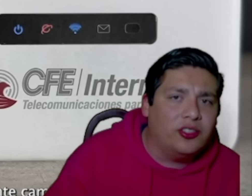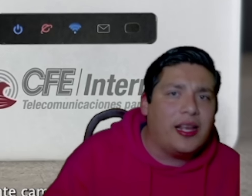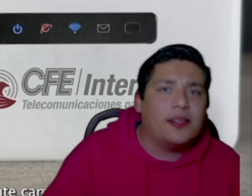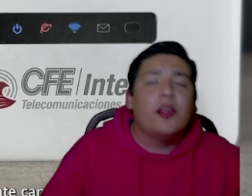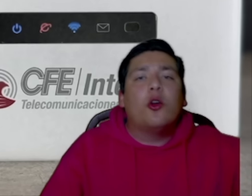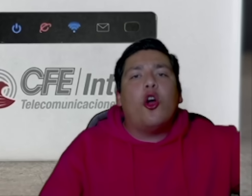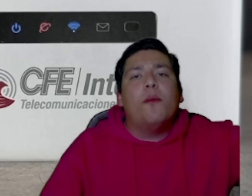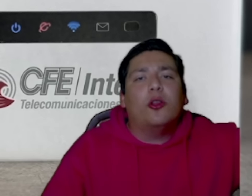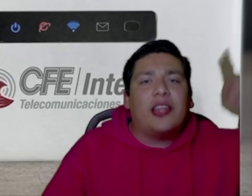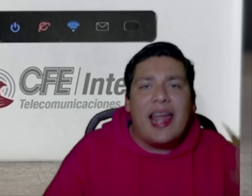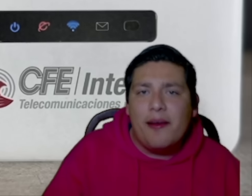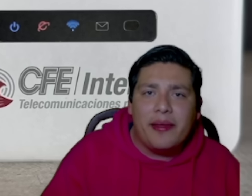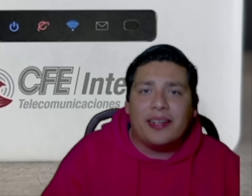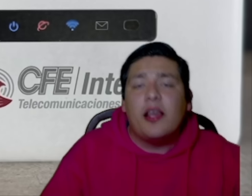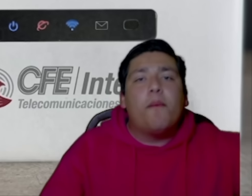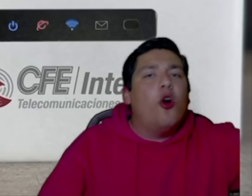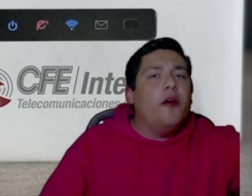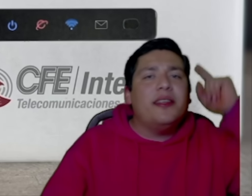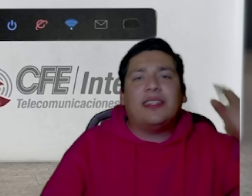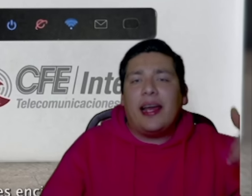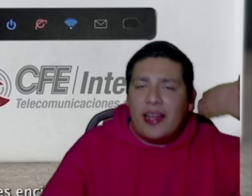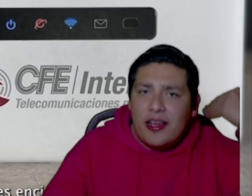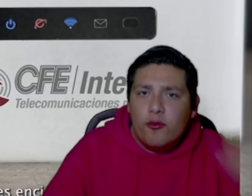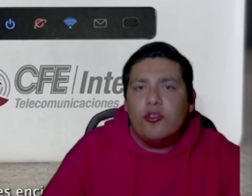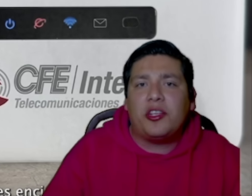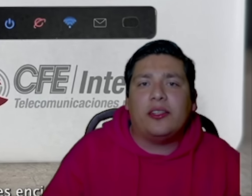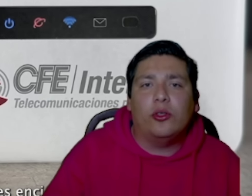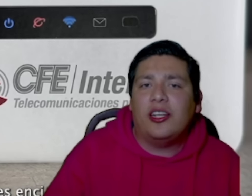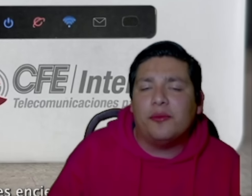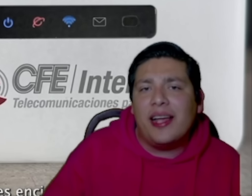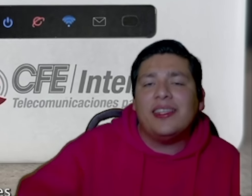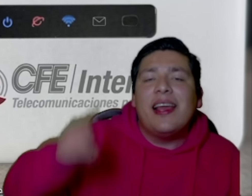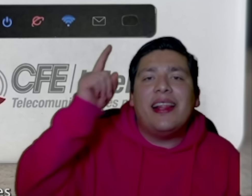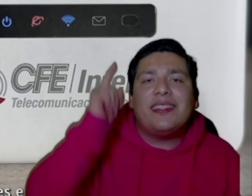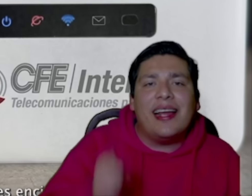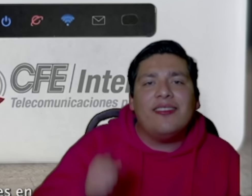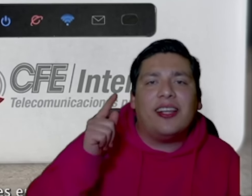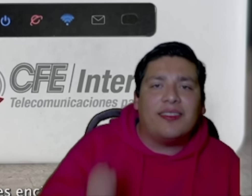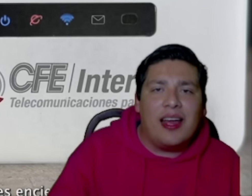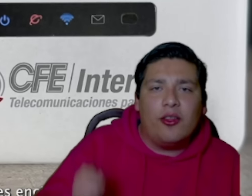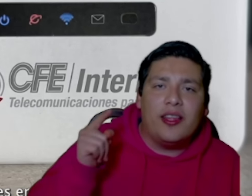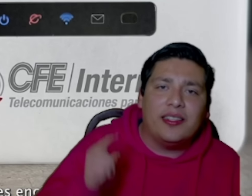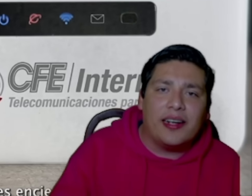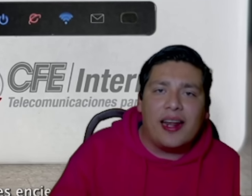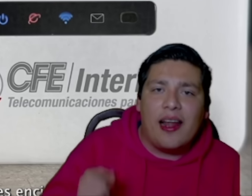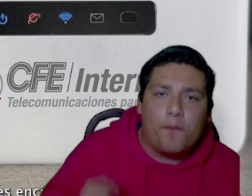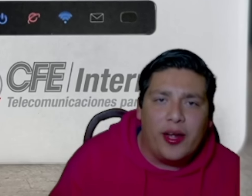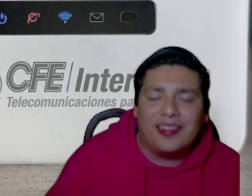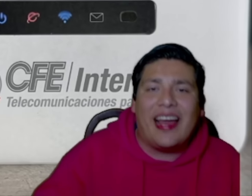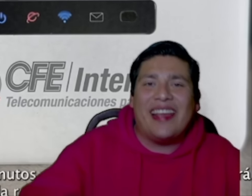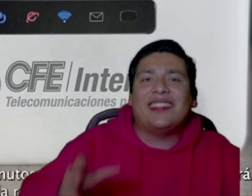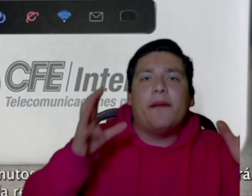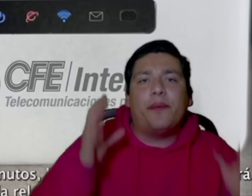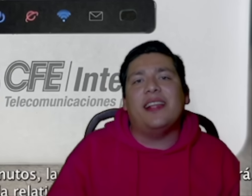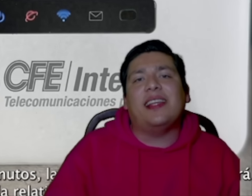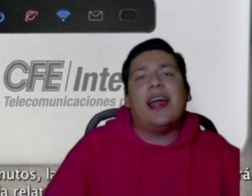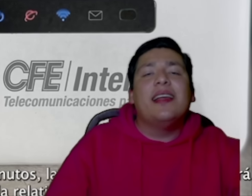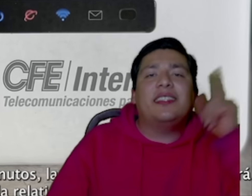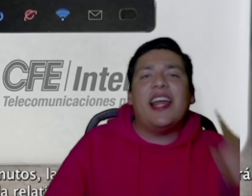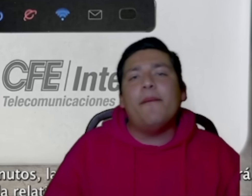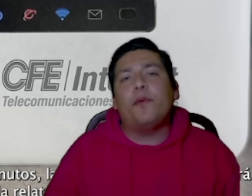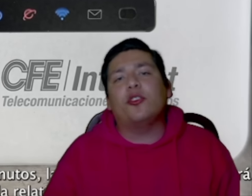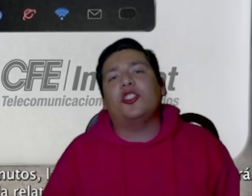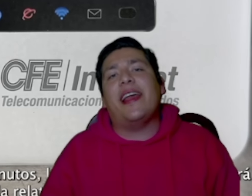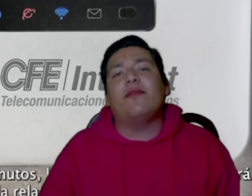machuchonas poderosas como Telmex, Movistar y muchas otras más le están tratando de cerrar la puerta a esta